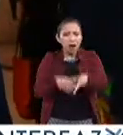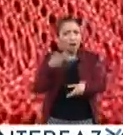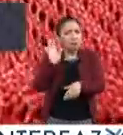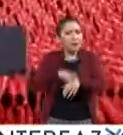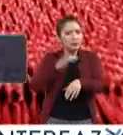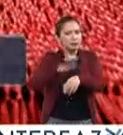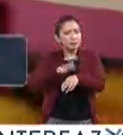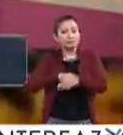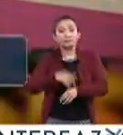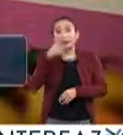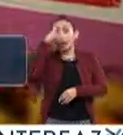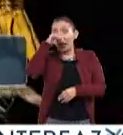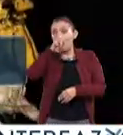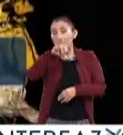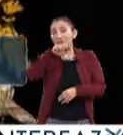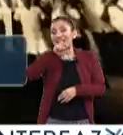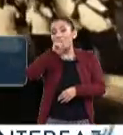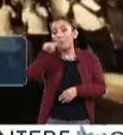día.